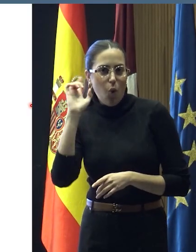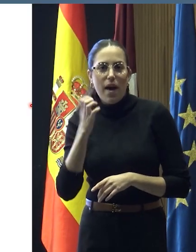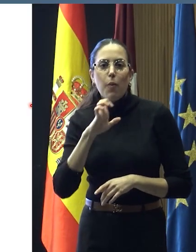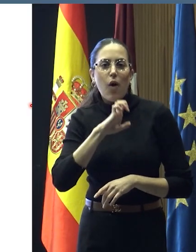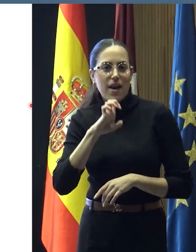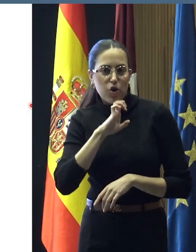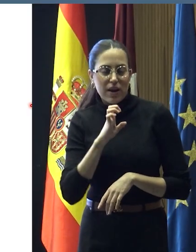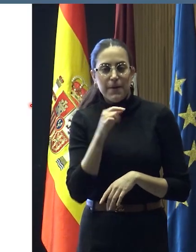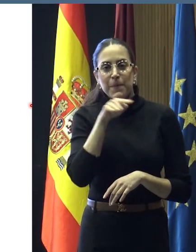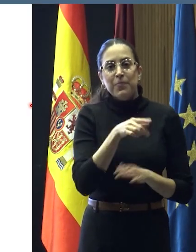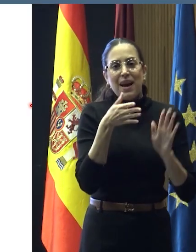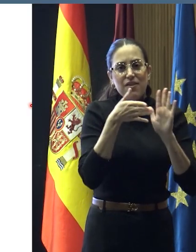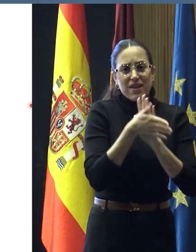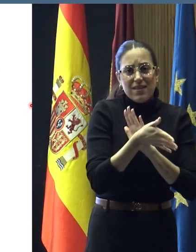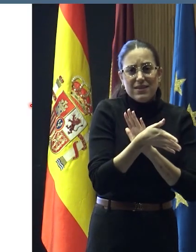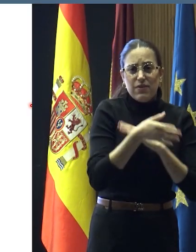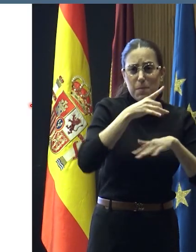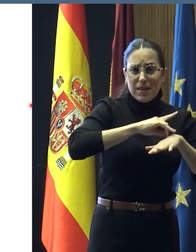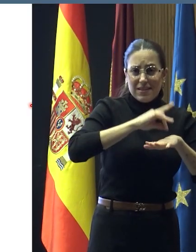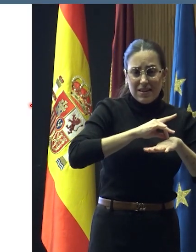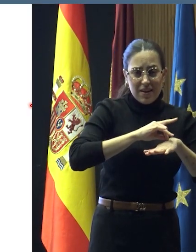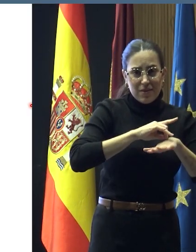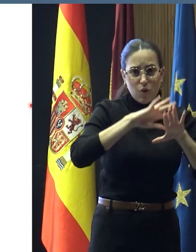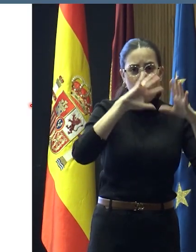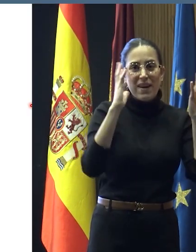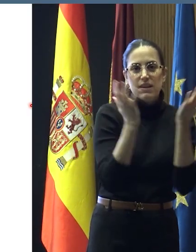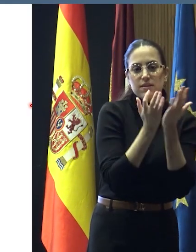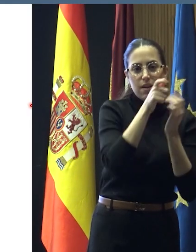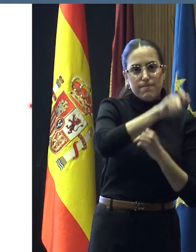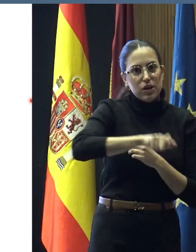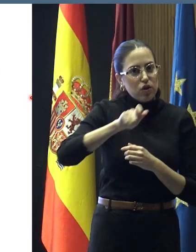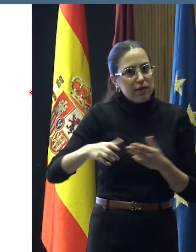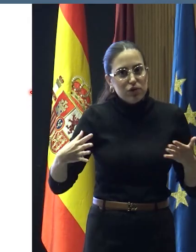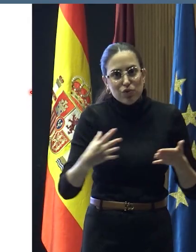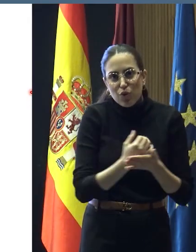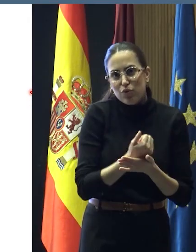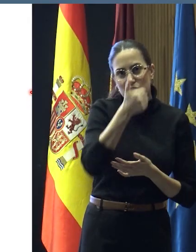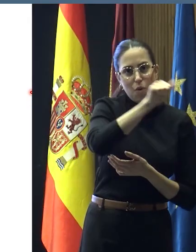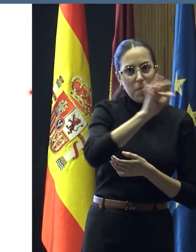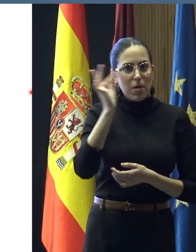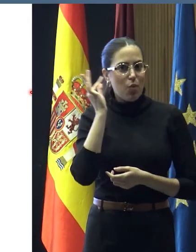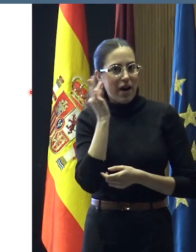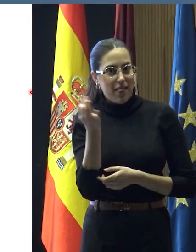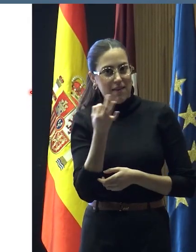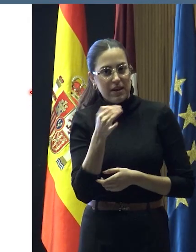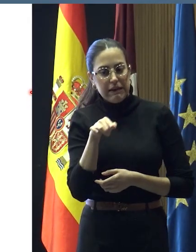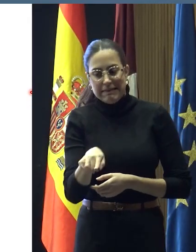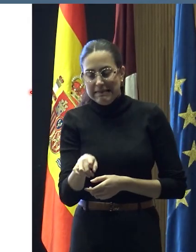La medicina tiene que ser universal para todos y todas. Ay, este no es.